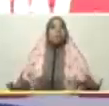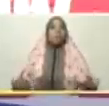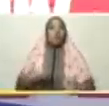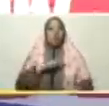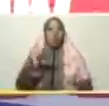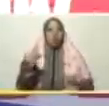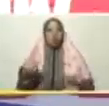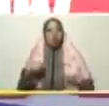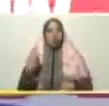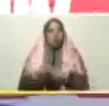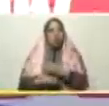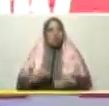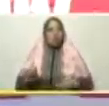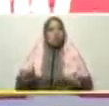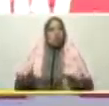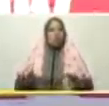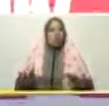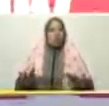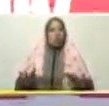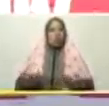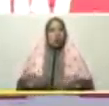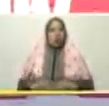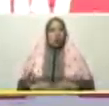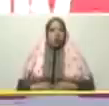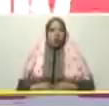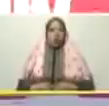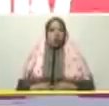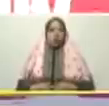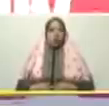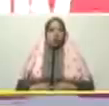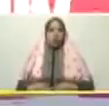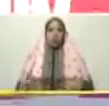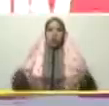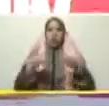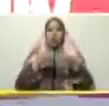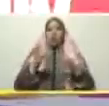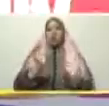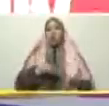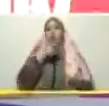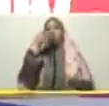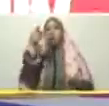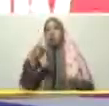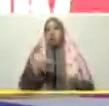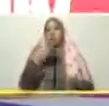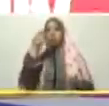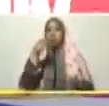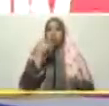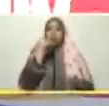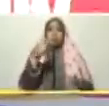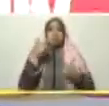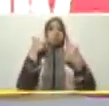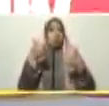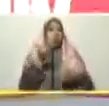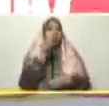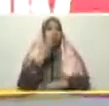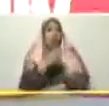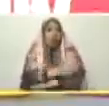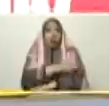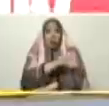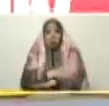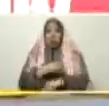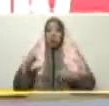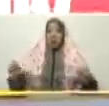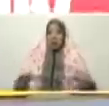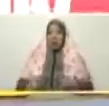nosotros nos convertimos en un club político que puede ser bien chévere para encontrarnos